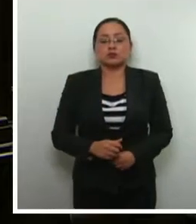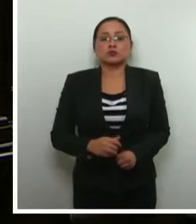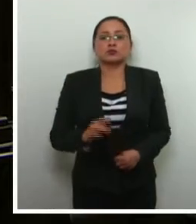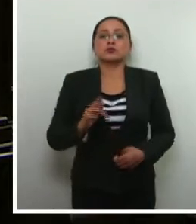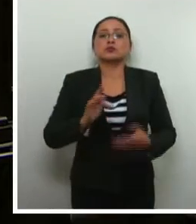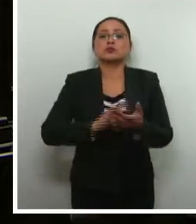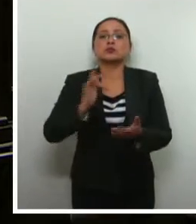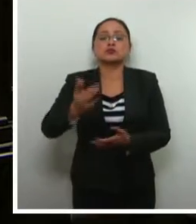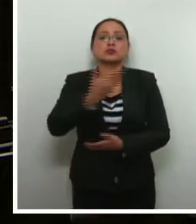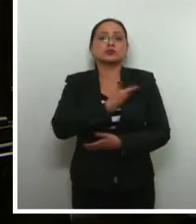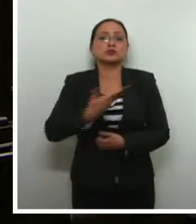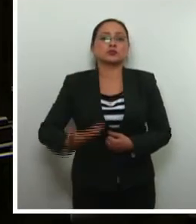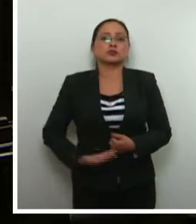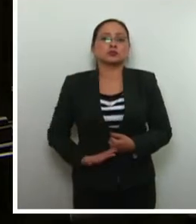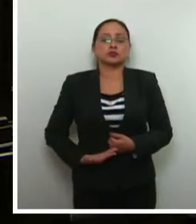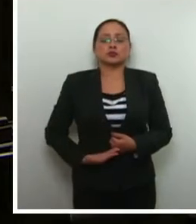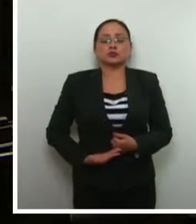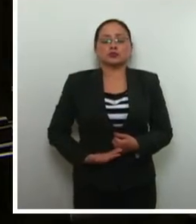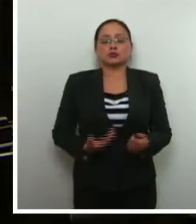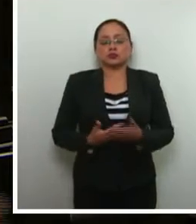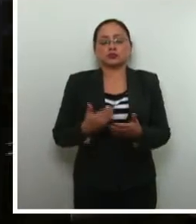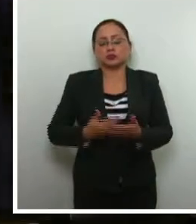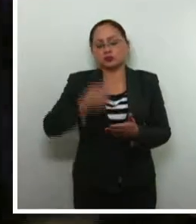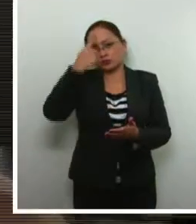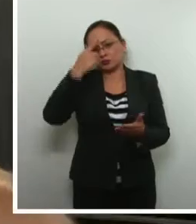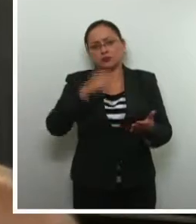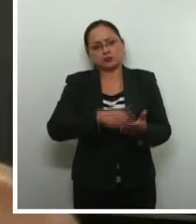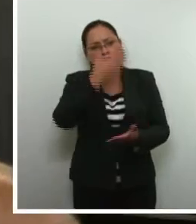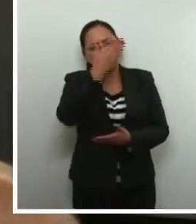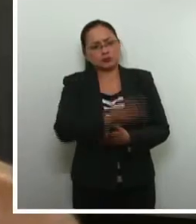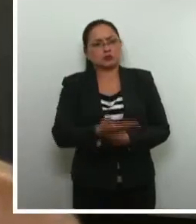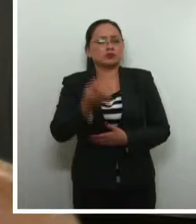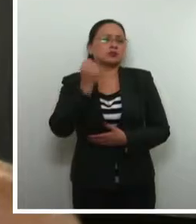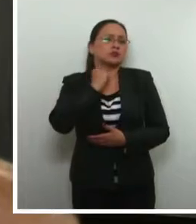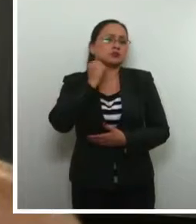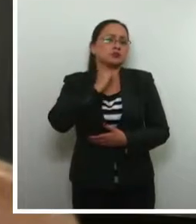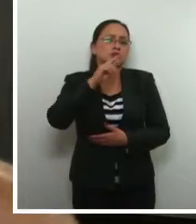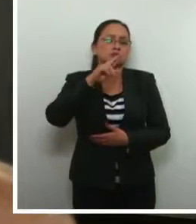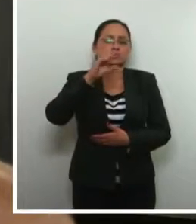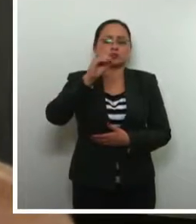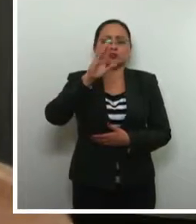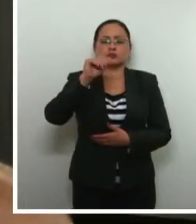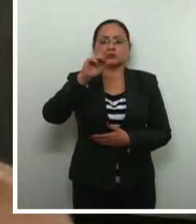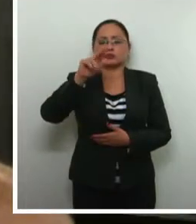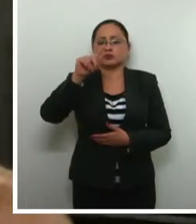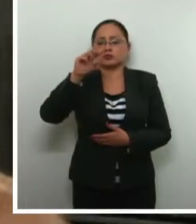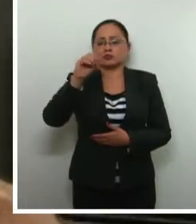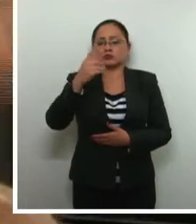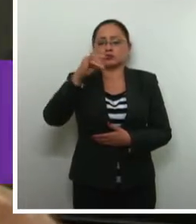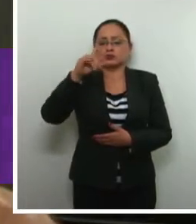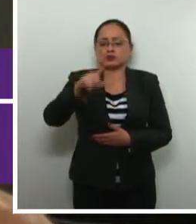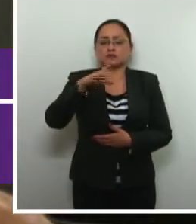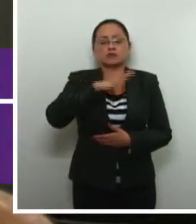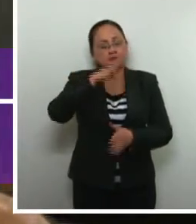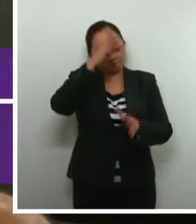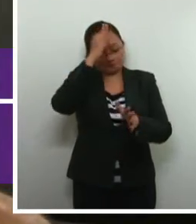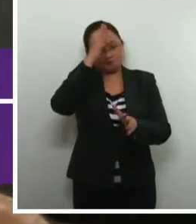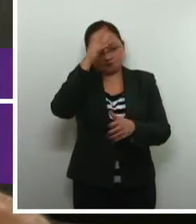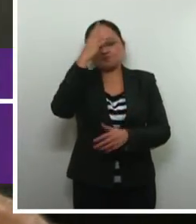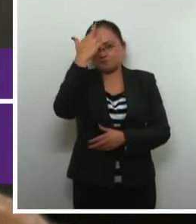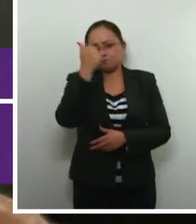Gracias, presidente. Yo creo que el senador Roberto Gil tiene toda la razón y me parece